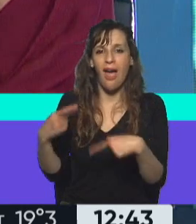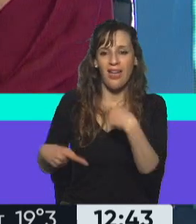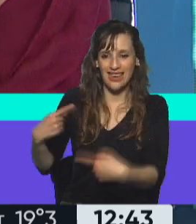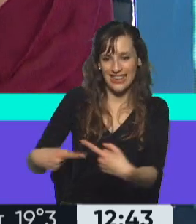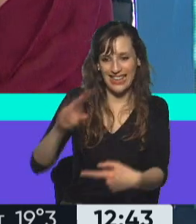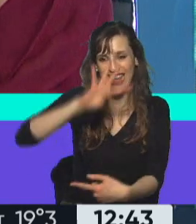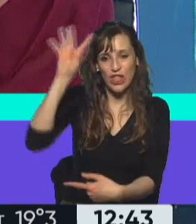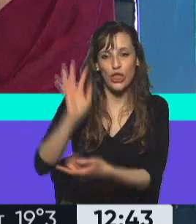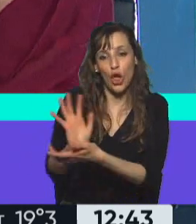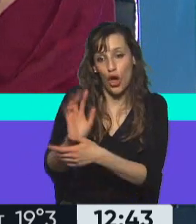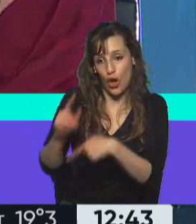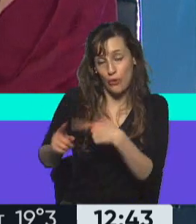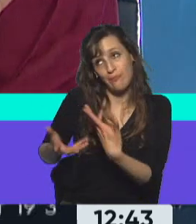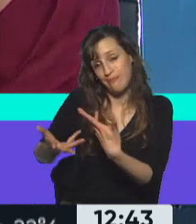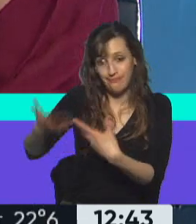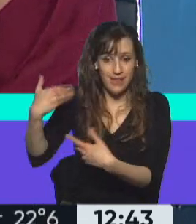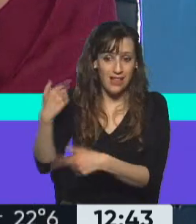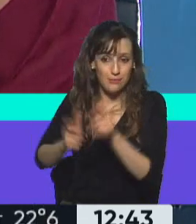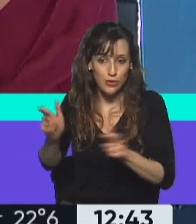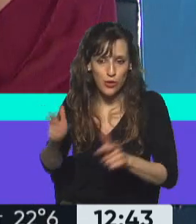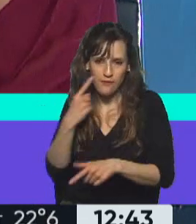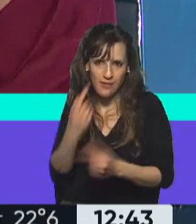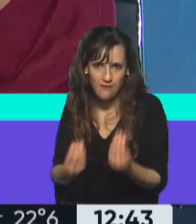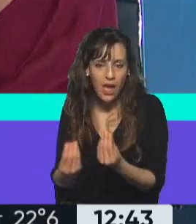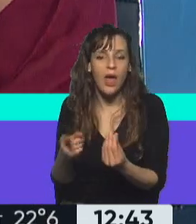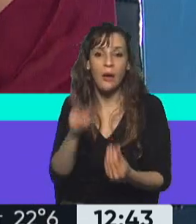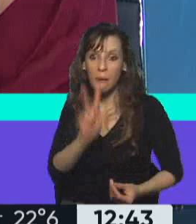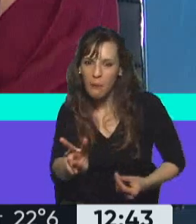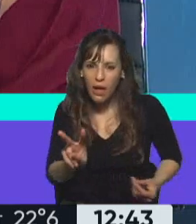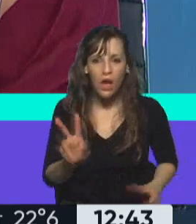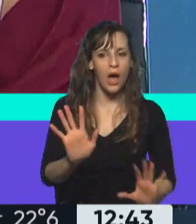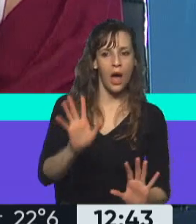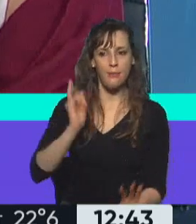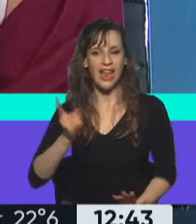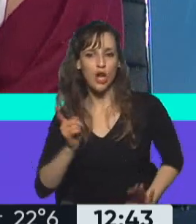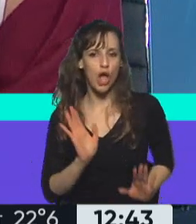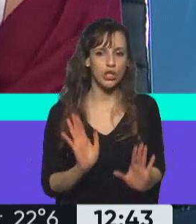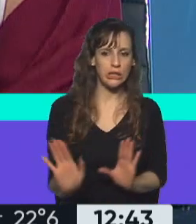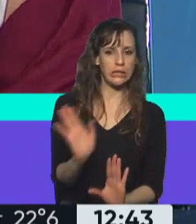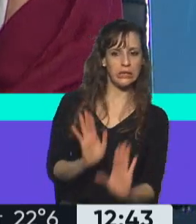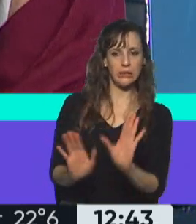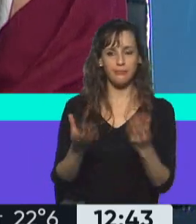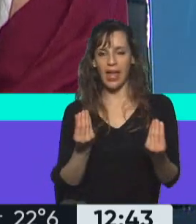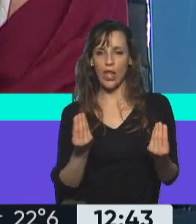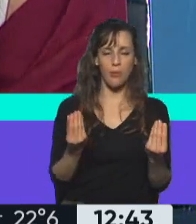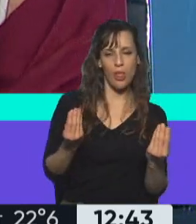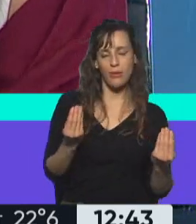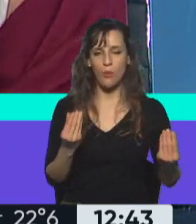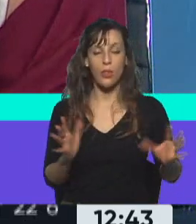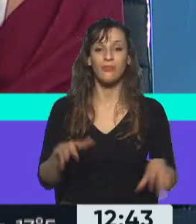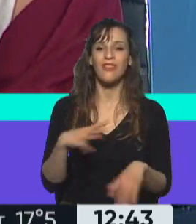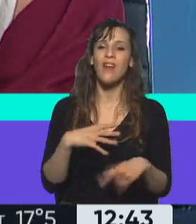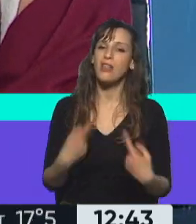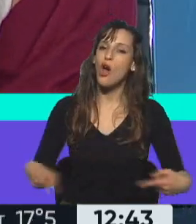una teoría del enemigo interno, del terrorista directamente, por ser mapuche, ¿no? Entonces, hay derechos específicos que se desconocen, que